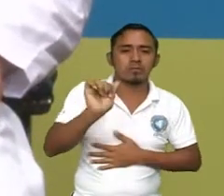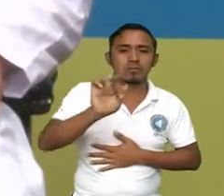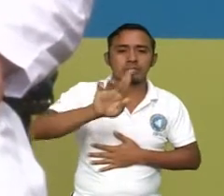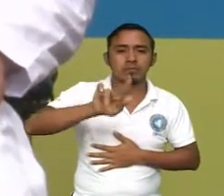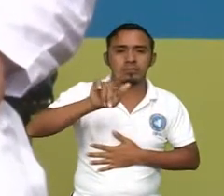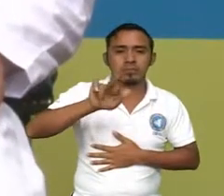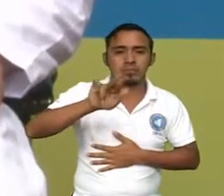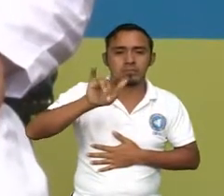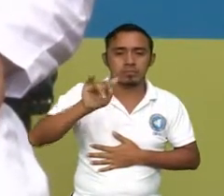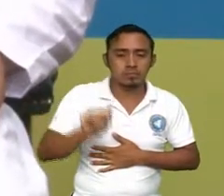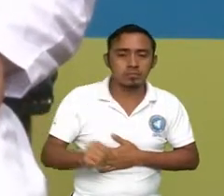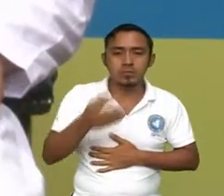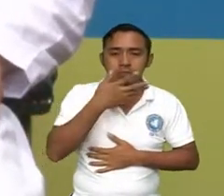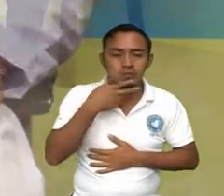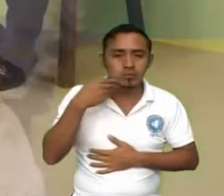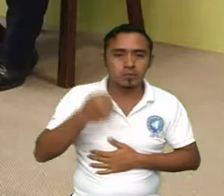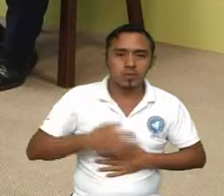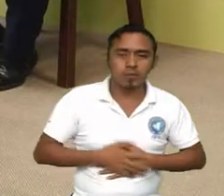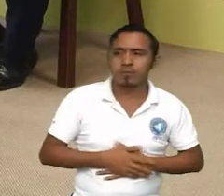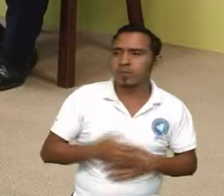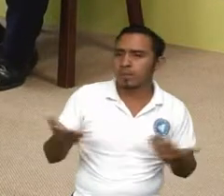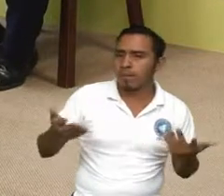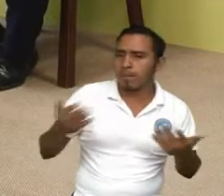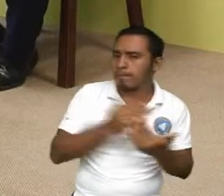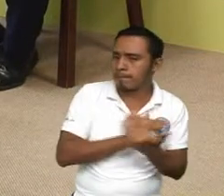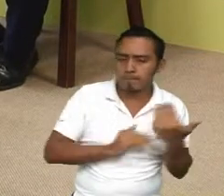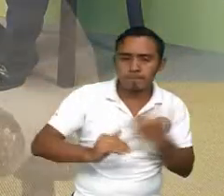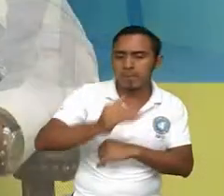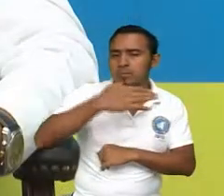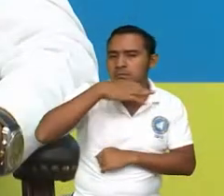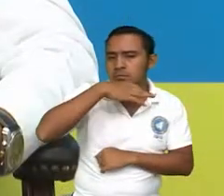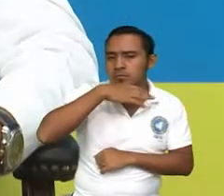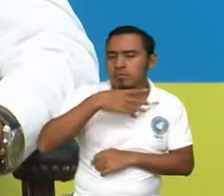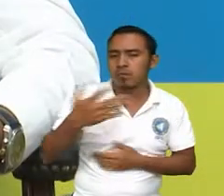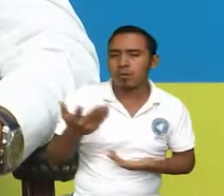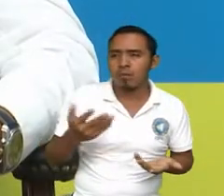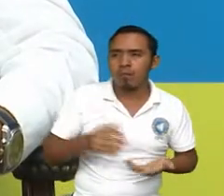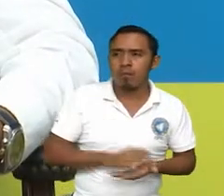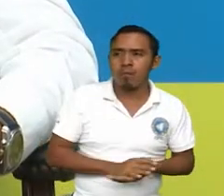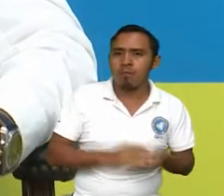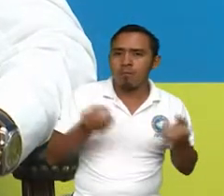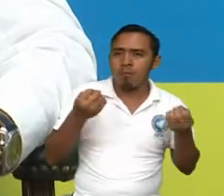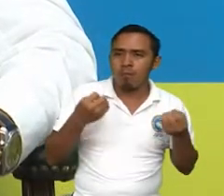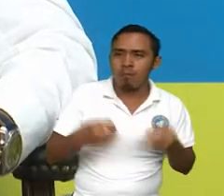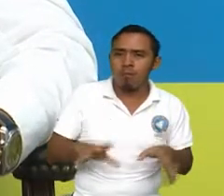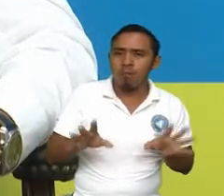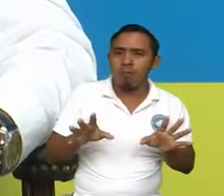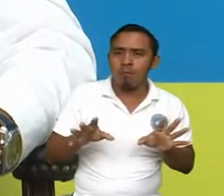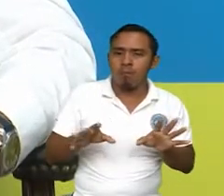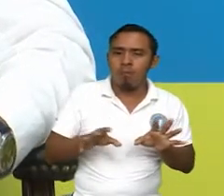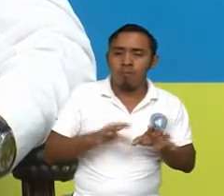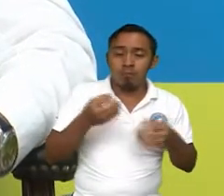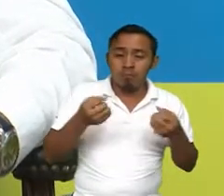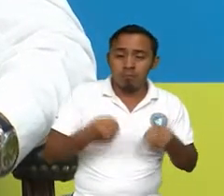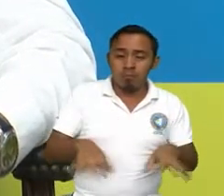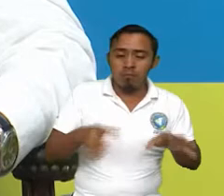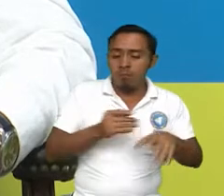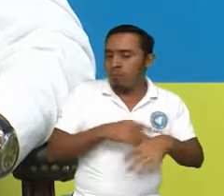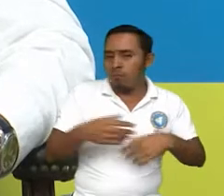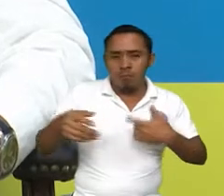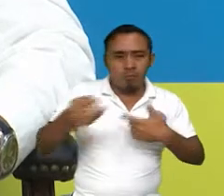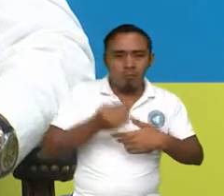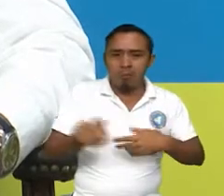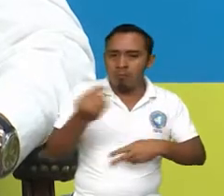con algunos exámenes los casos más extremos de la artritis juvenil es la pérdida de la movilidad de los directamente